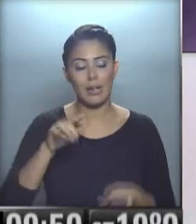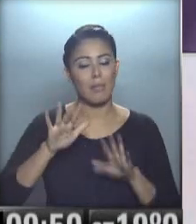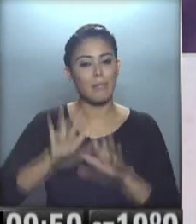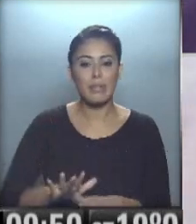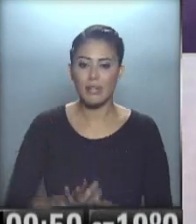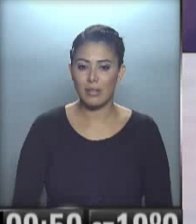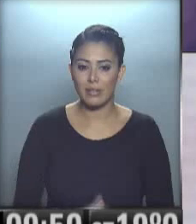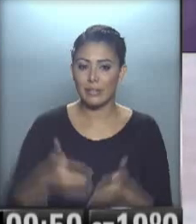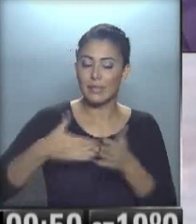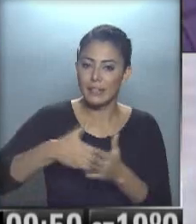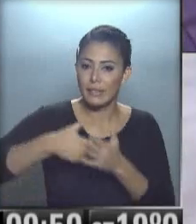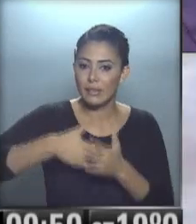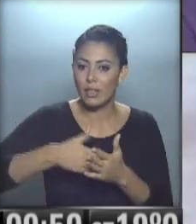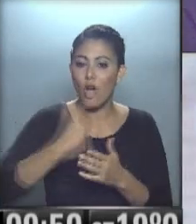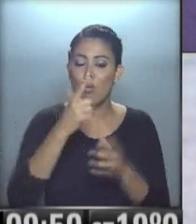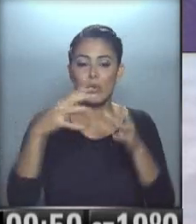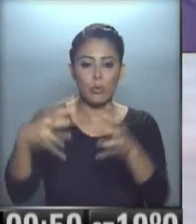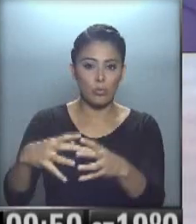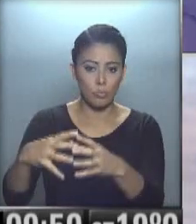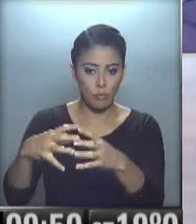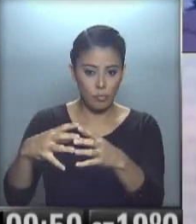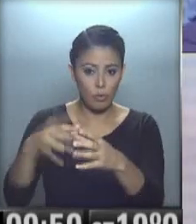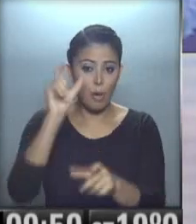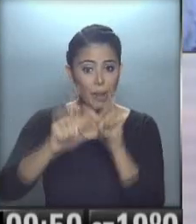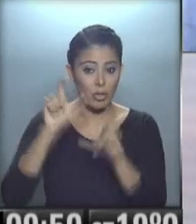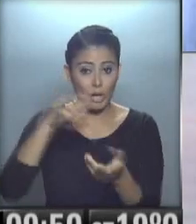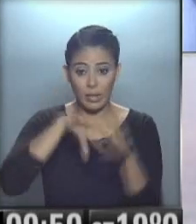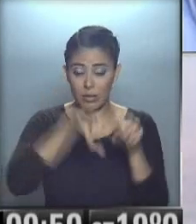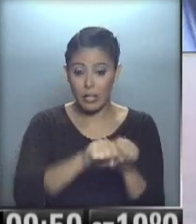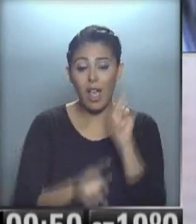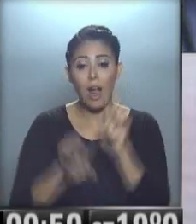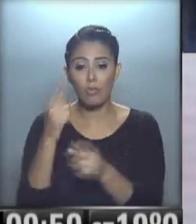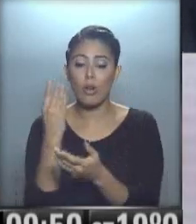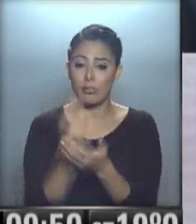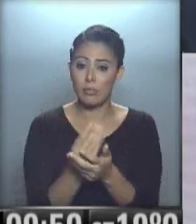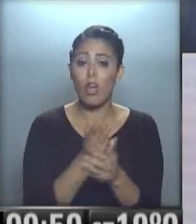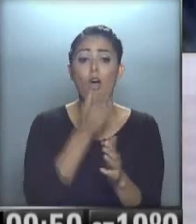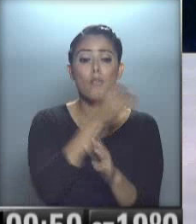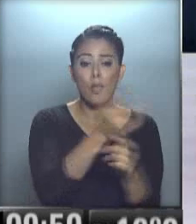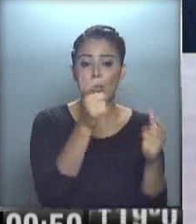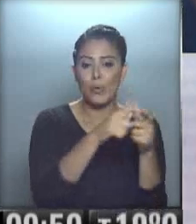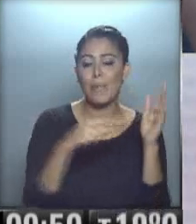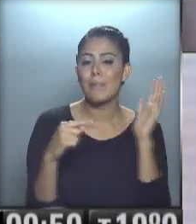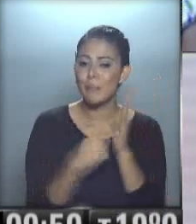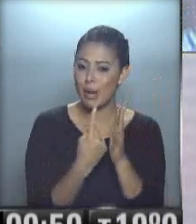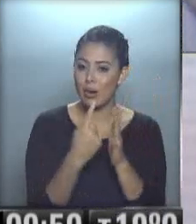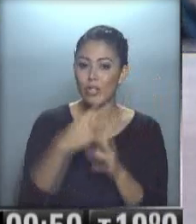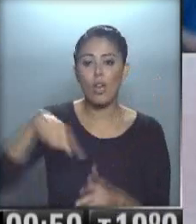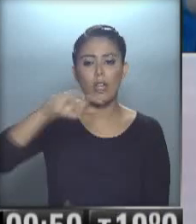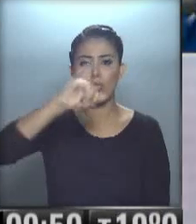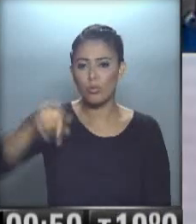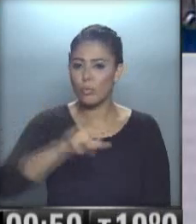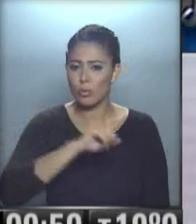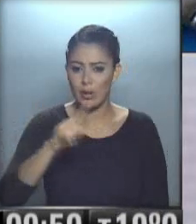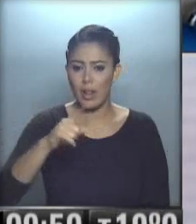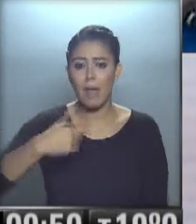esté estancada. Hay una parte de los ocupantes, algunos representantes que fueron a la reunión, pero que no están avalados por la